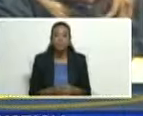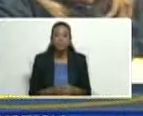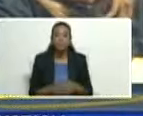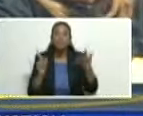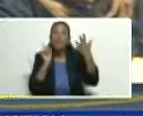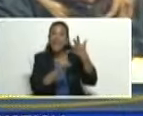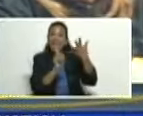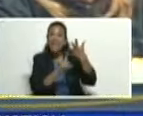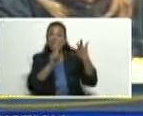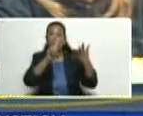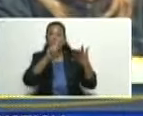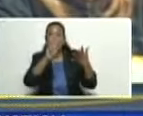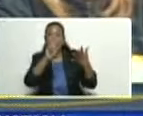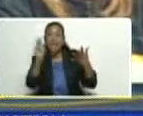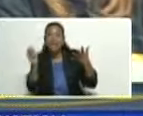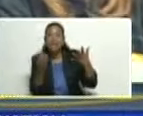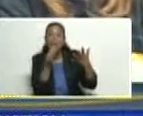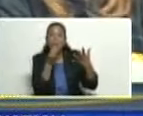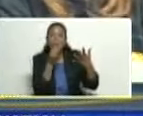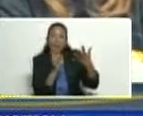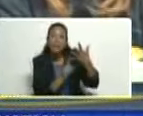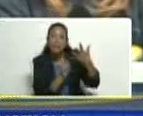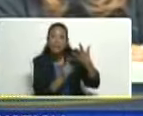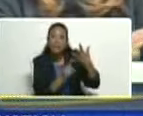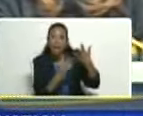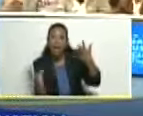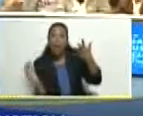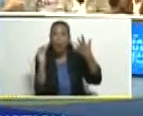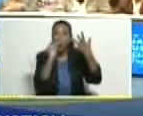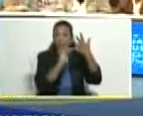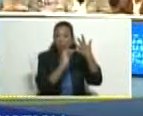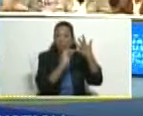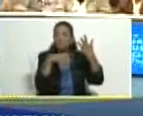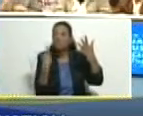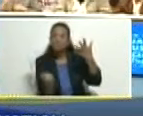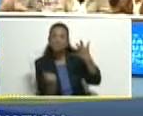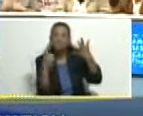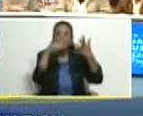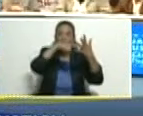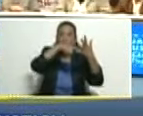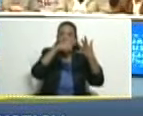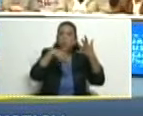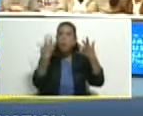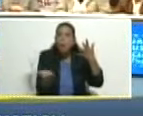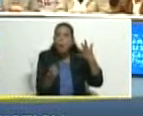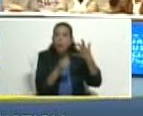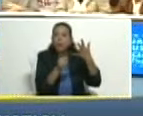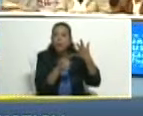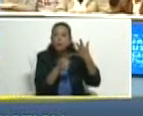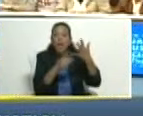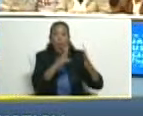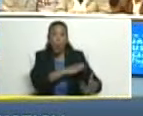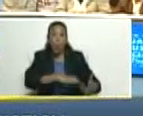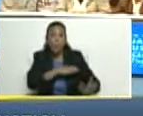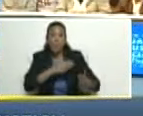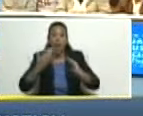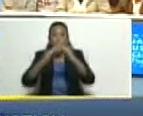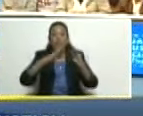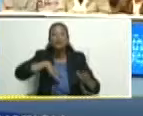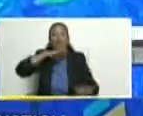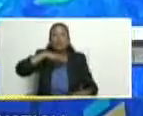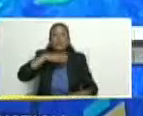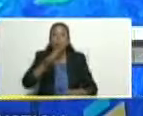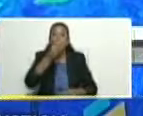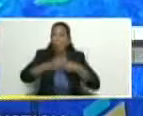El quinto vértice de alimentación, deben incorporarse en primer lugar los comités locales de abastecimiento